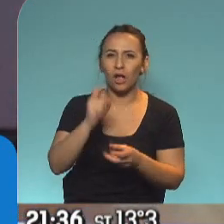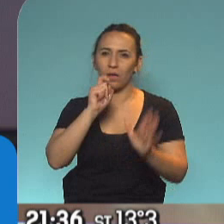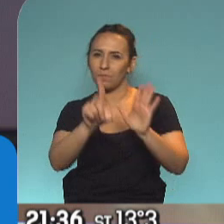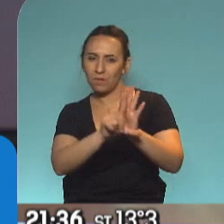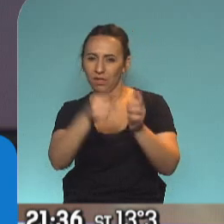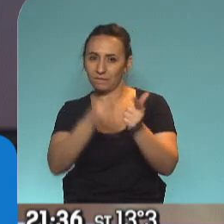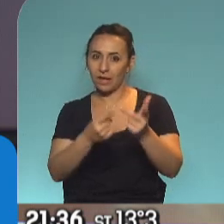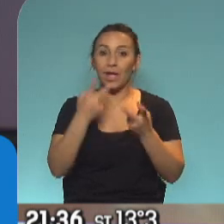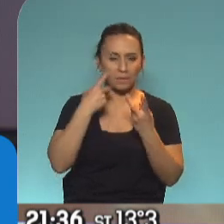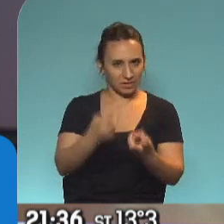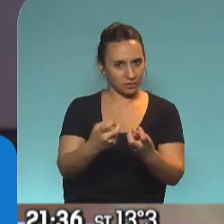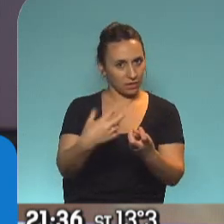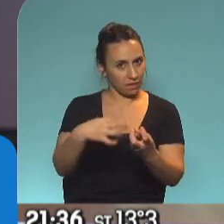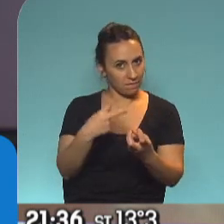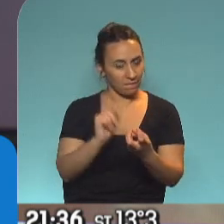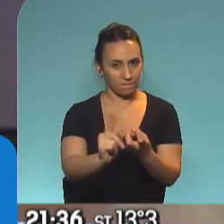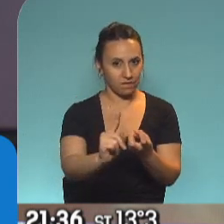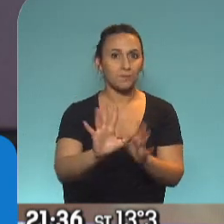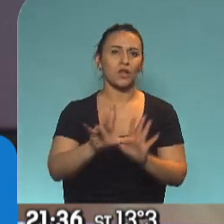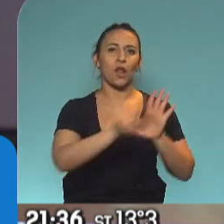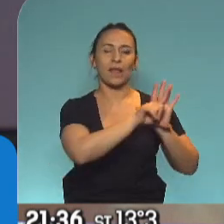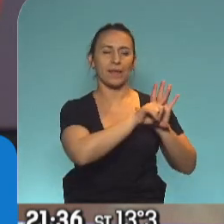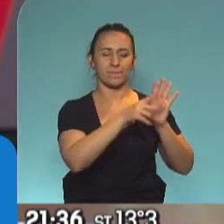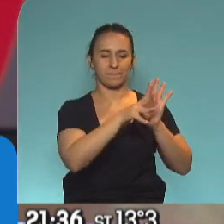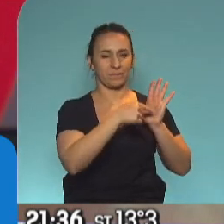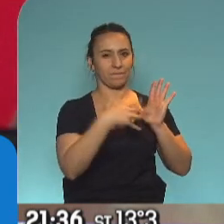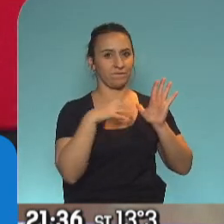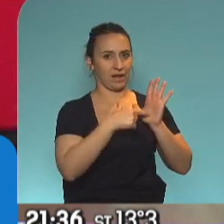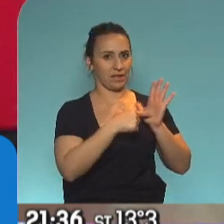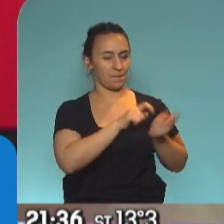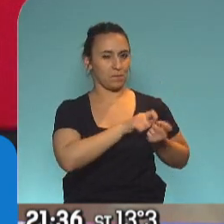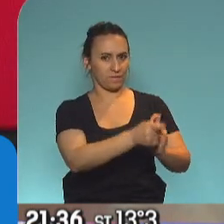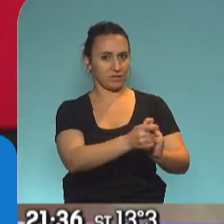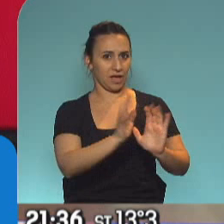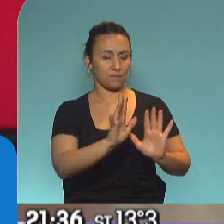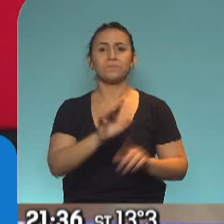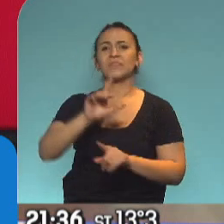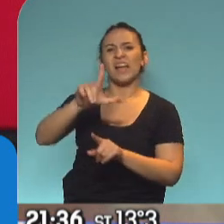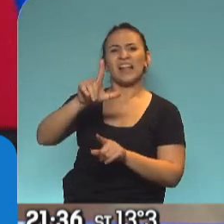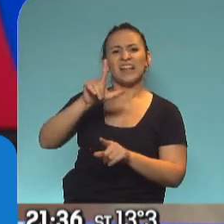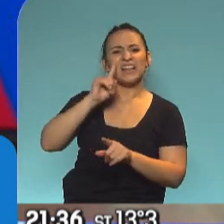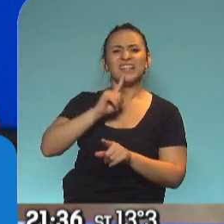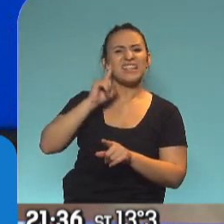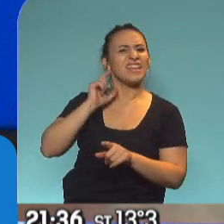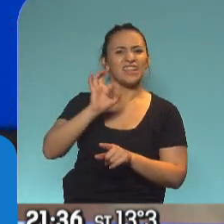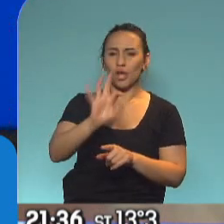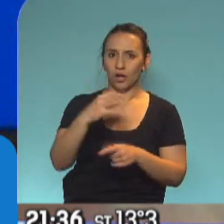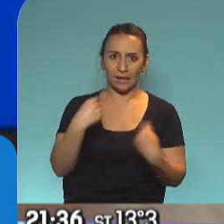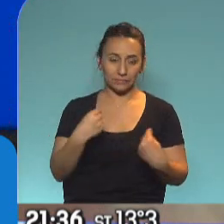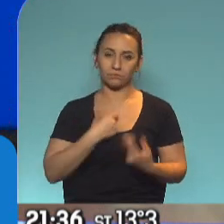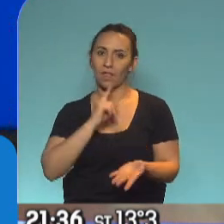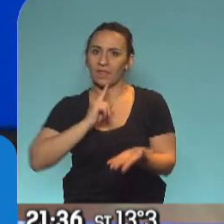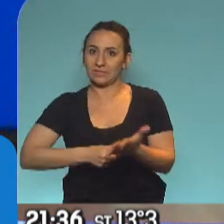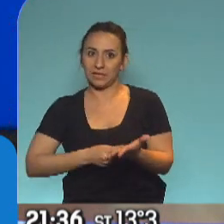haciéndolas, porque eso hay que modificar la ley para dejar de hacer las investigaciones. Pero el litigio, yo tengo facultades para decidir cuándo vamos y cuándo no vamos. Eso es lo que pasó,